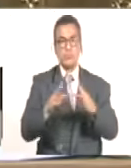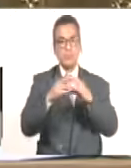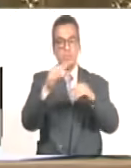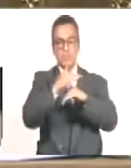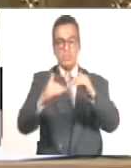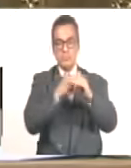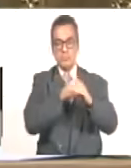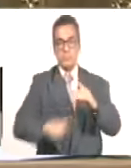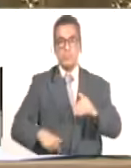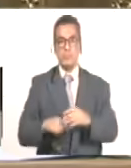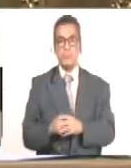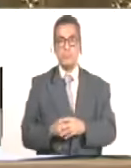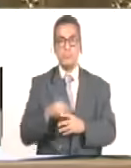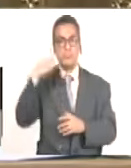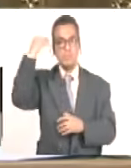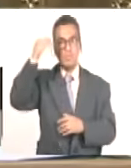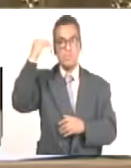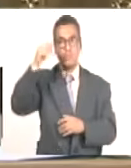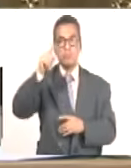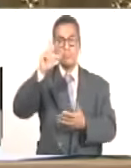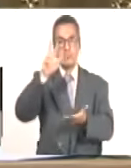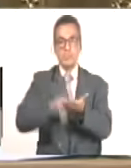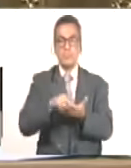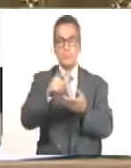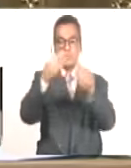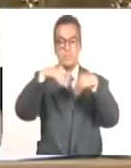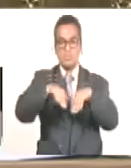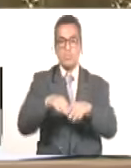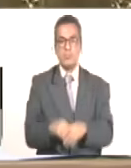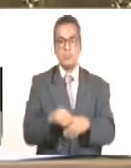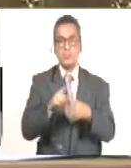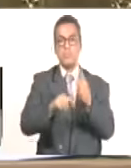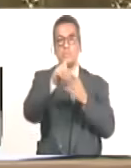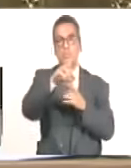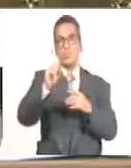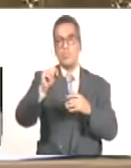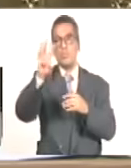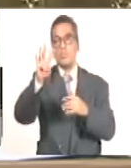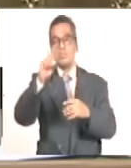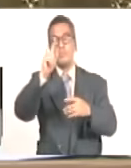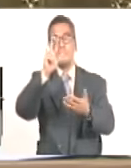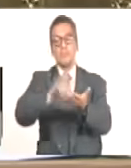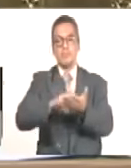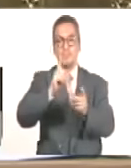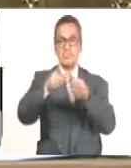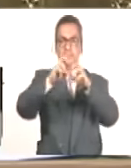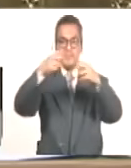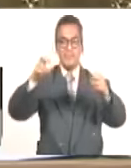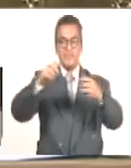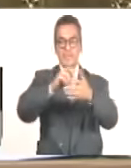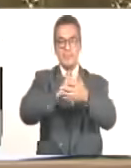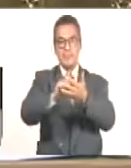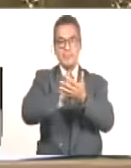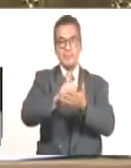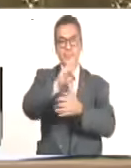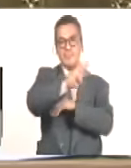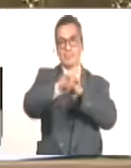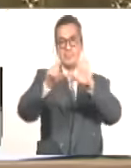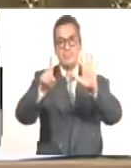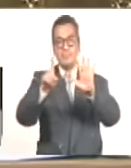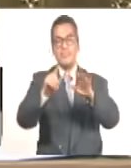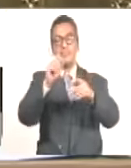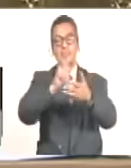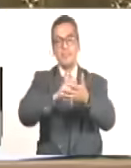ciudadano vicepresidente. En consideración, aprobado. Siguiente. 104º, se propone aprobar con modificación el contenido del artículo 46, el